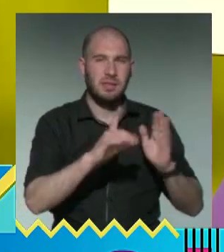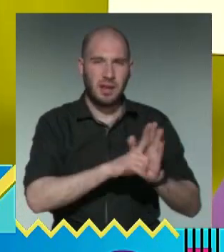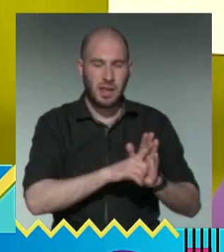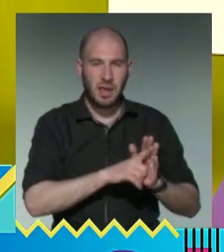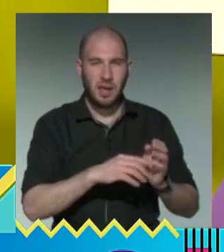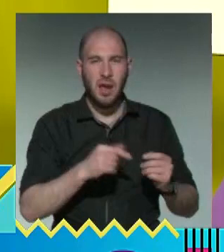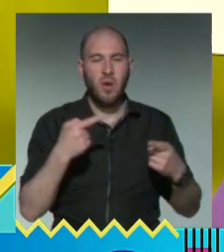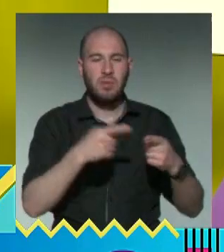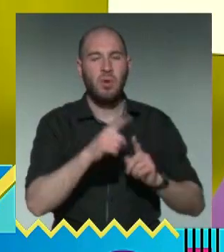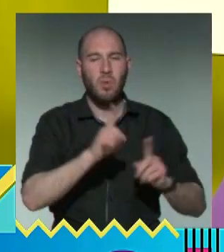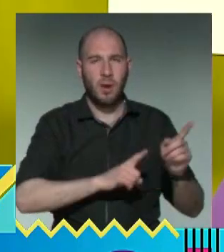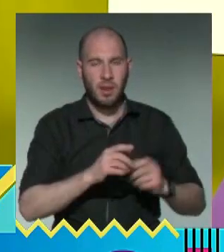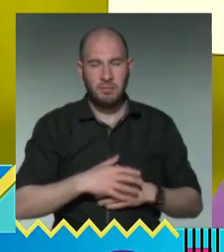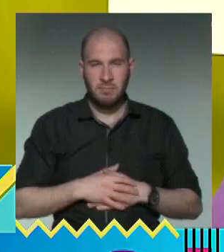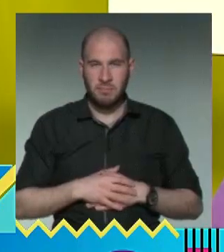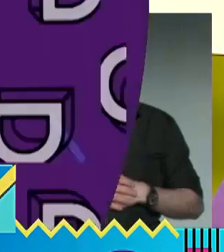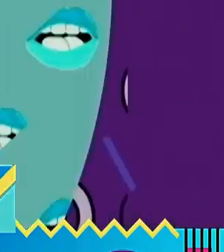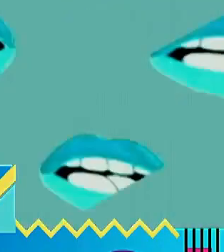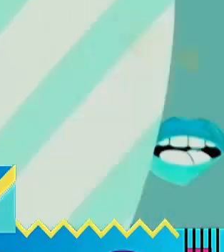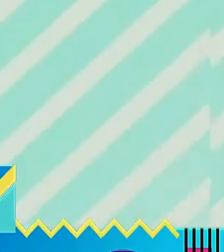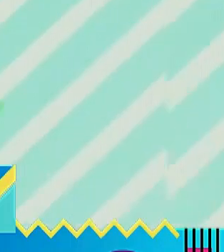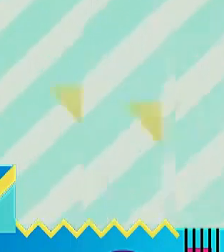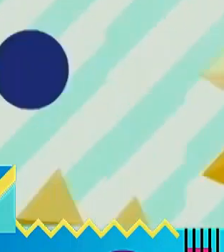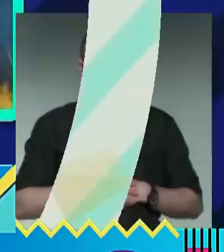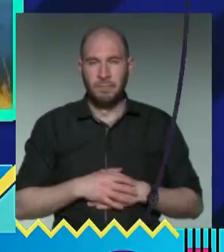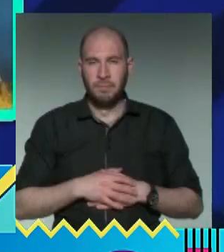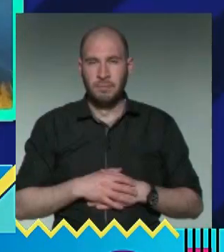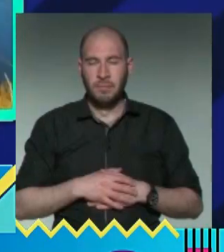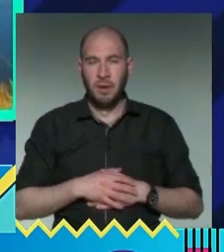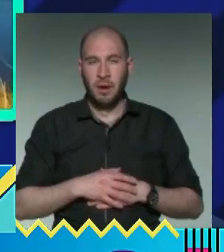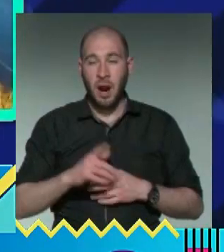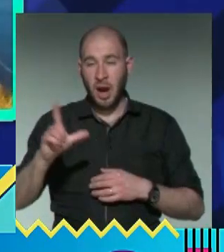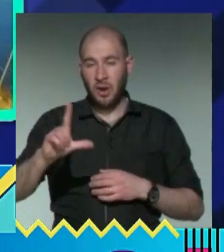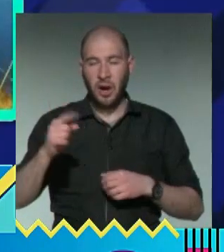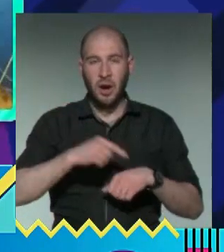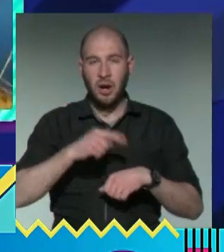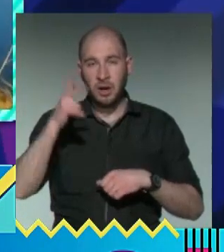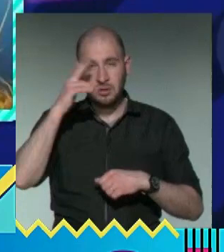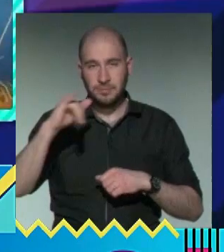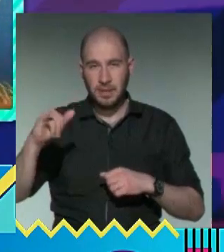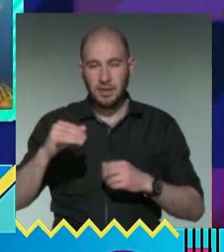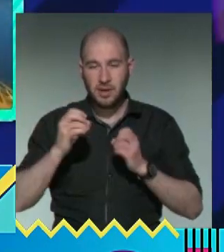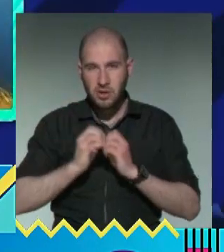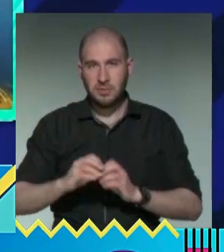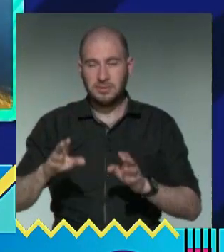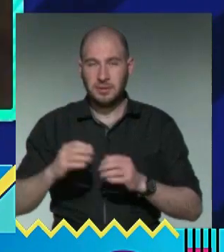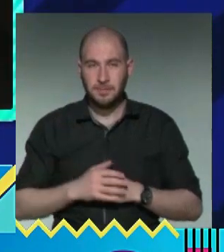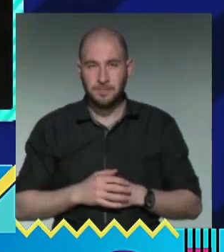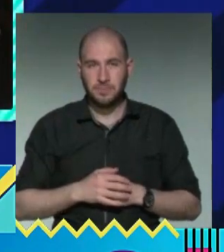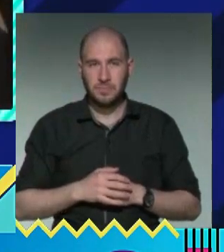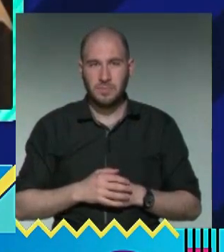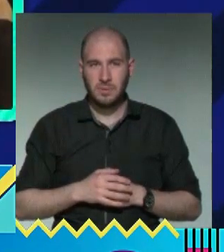y de cuál es el objetivo fundamental. Bueno, mira, el lunes a partir de las 8:30 vamos a dar comienzo con